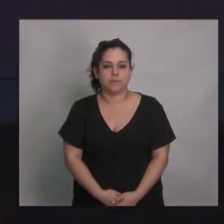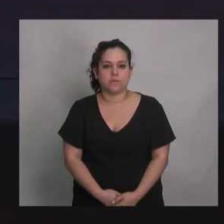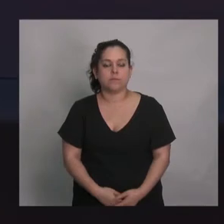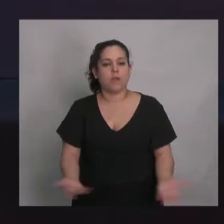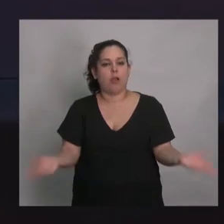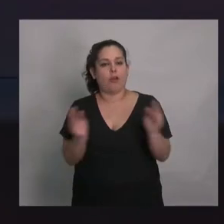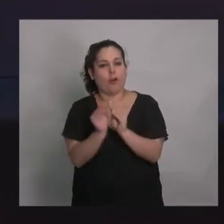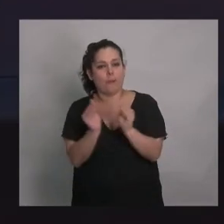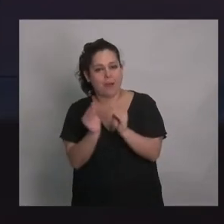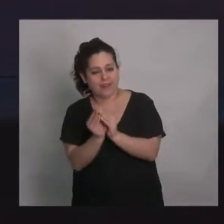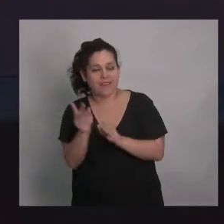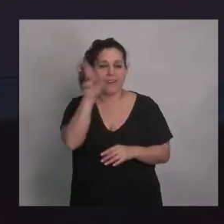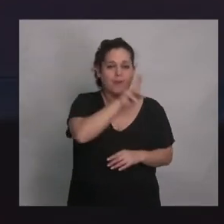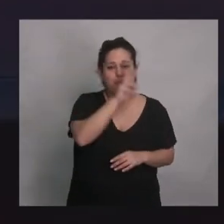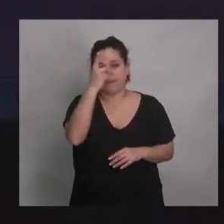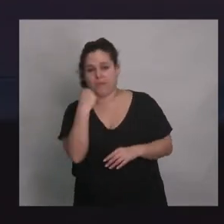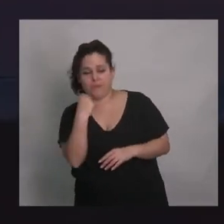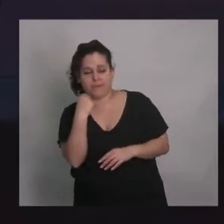compañeros compañeras